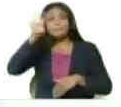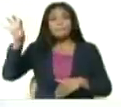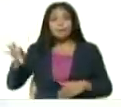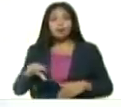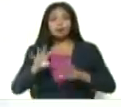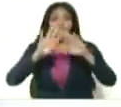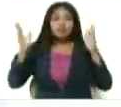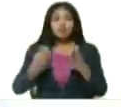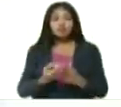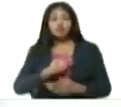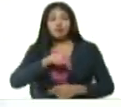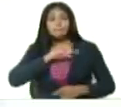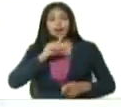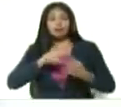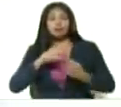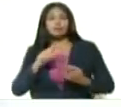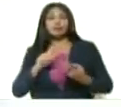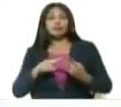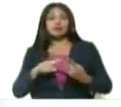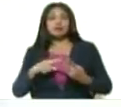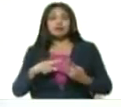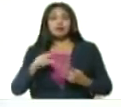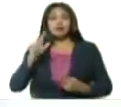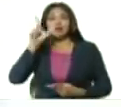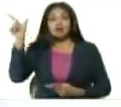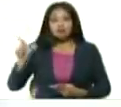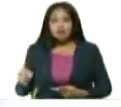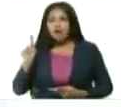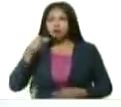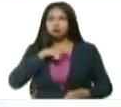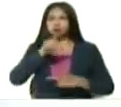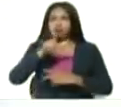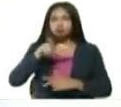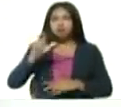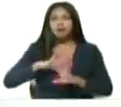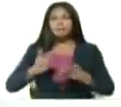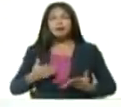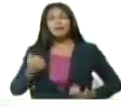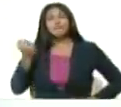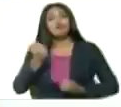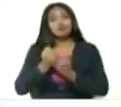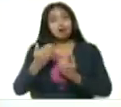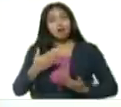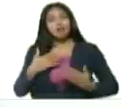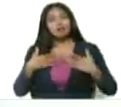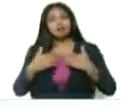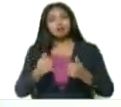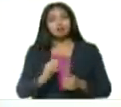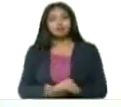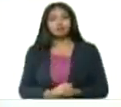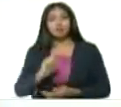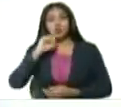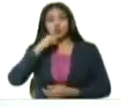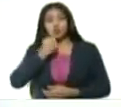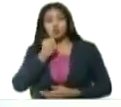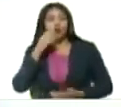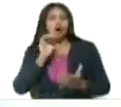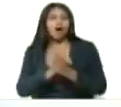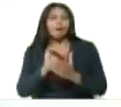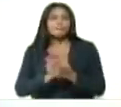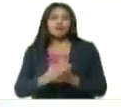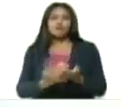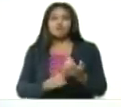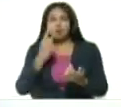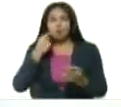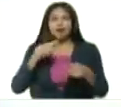incluyendo España e Italia, para llevar la salud. y Rusia. Nuestros amigos, nuestros